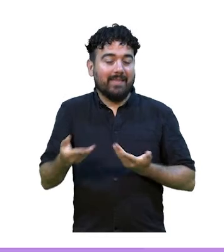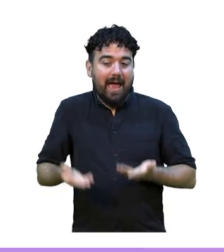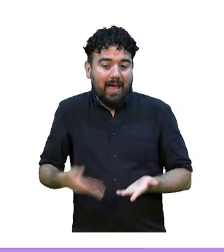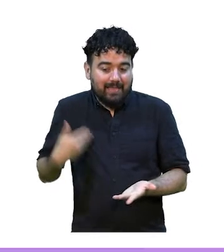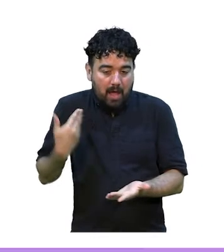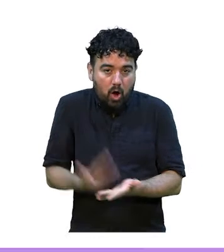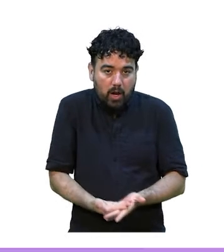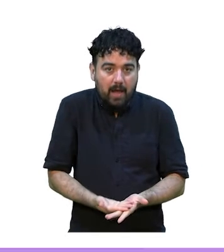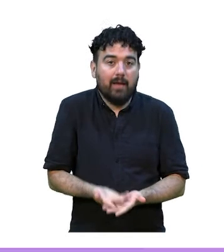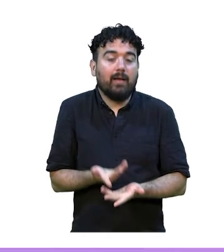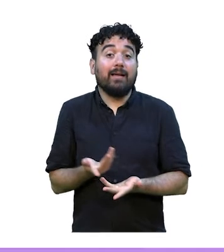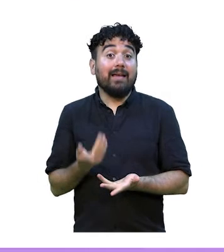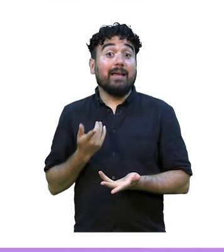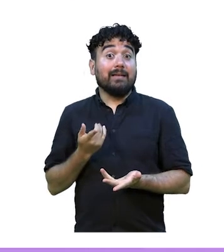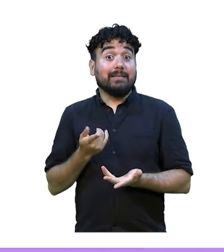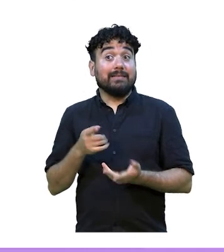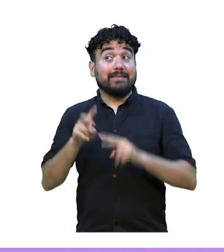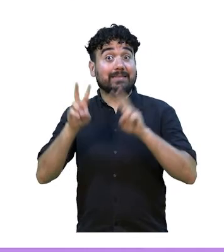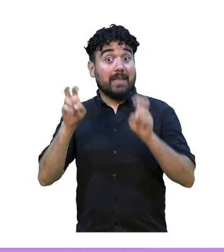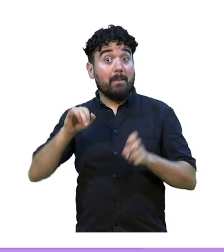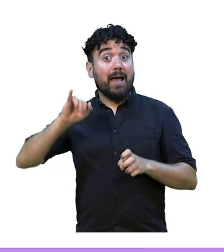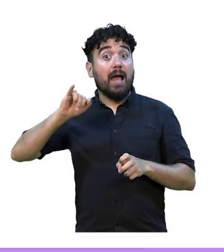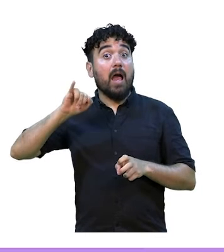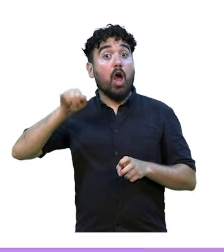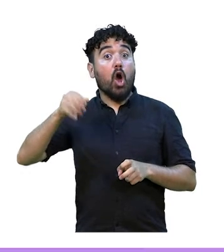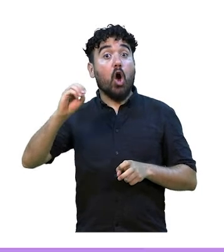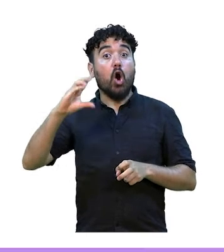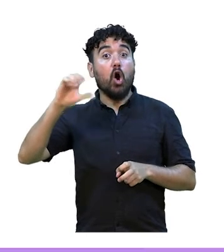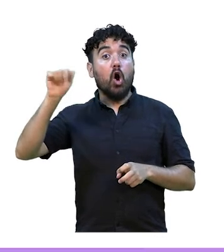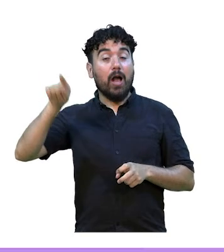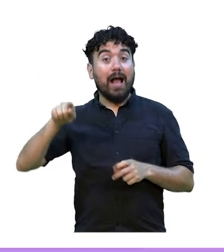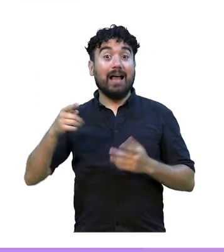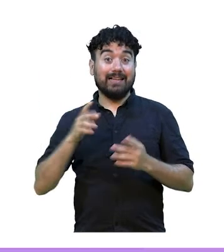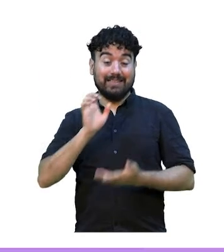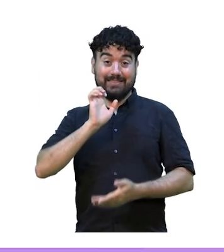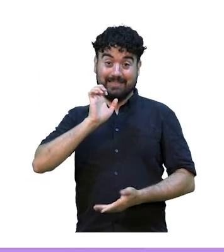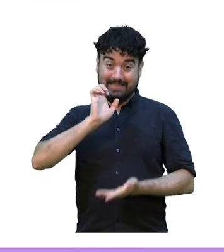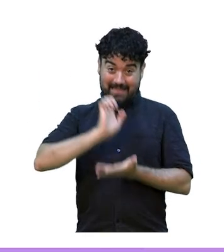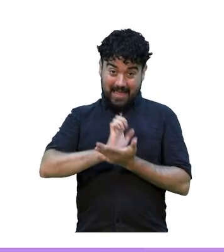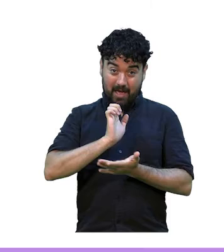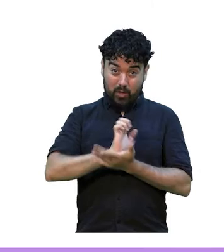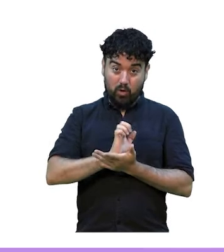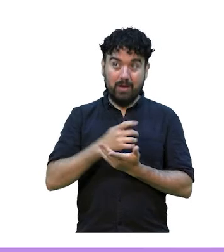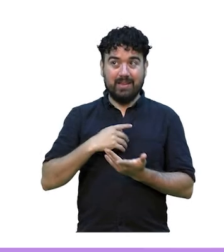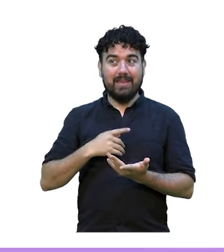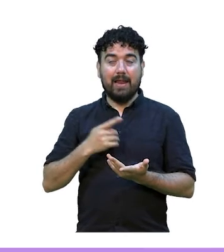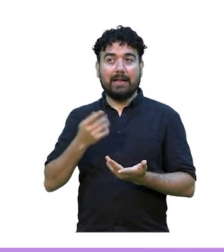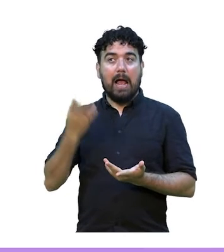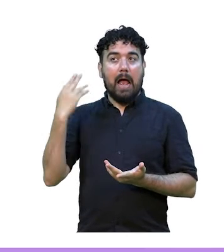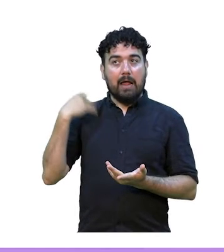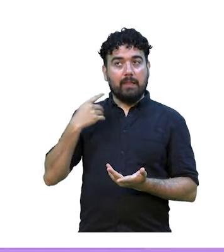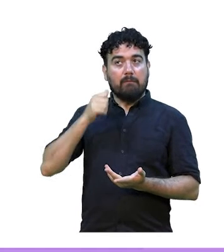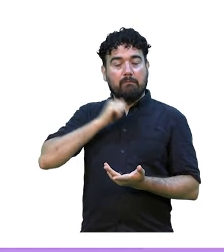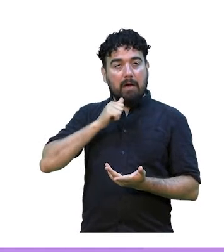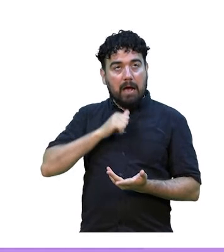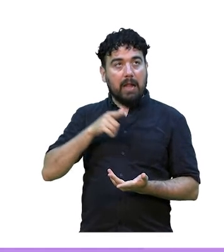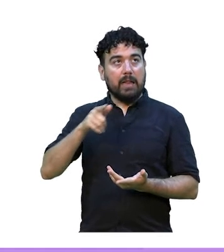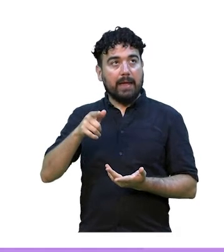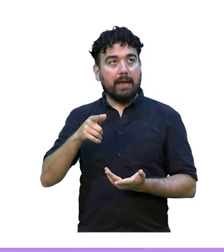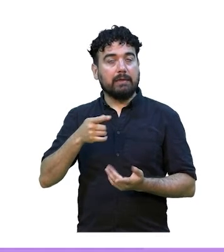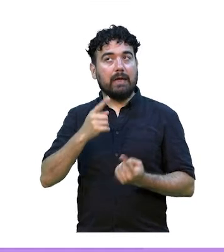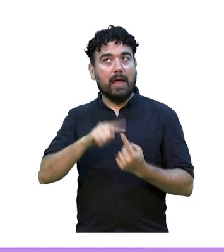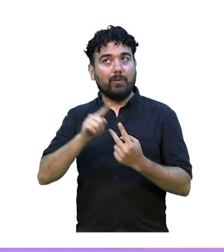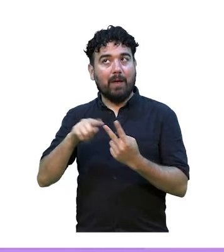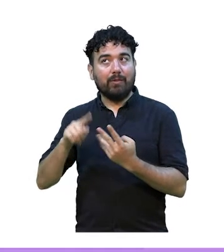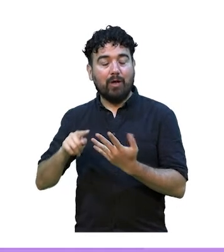interesante repasar la historia de la JOCA. Es un tiempo en el que el Estado, junto con el pago de la deuda social, intenta pagar,